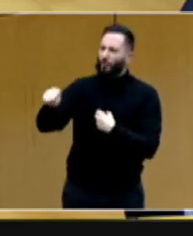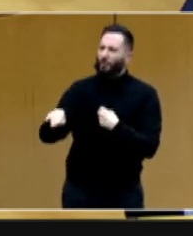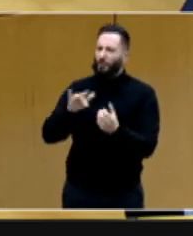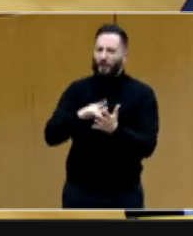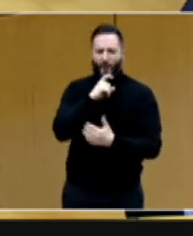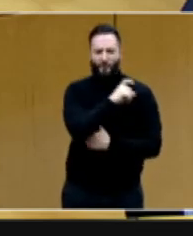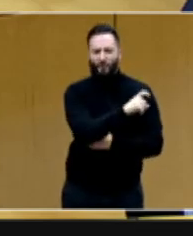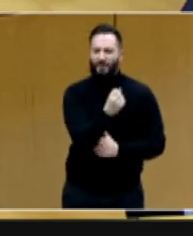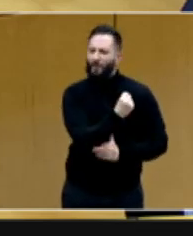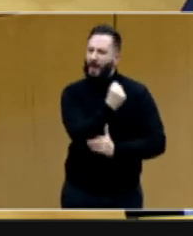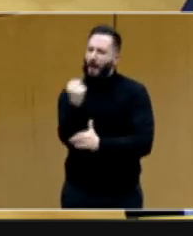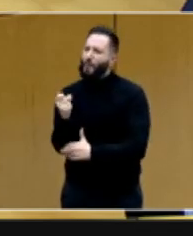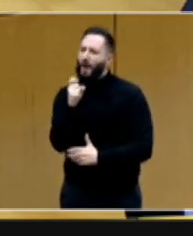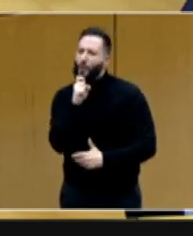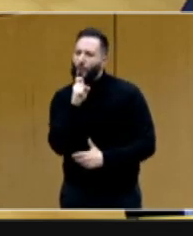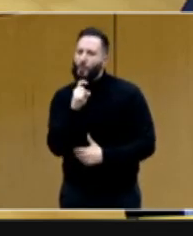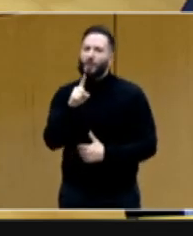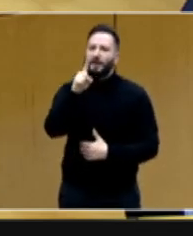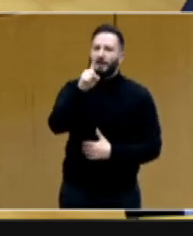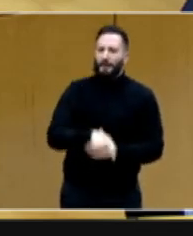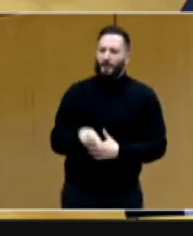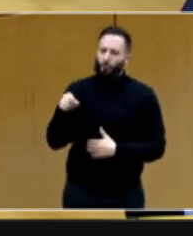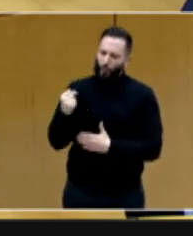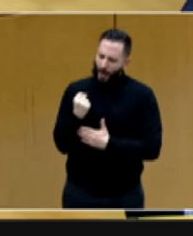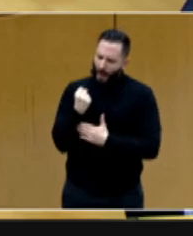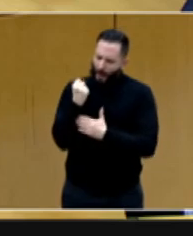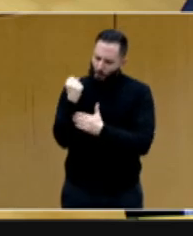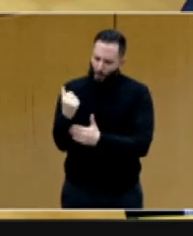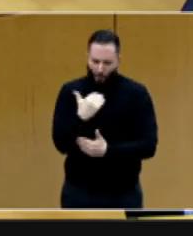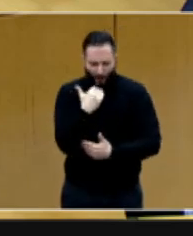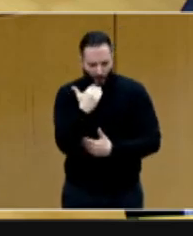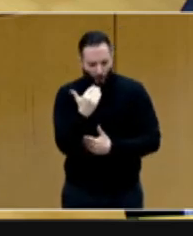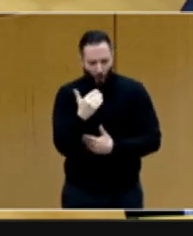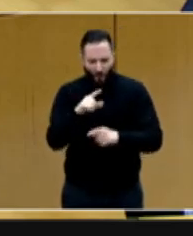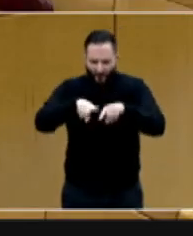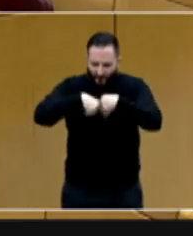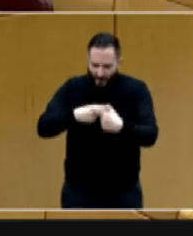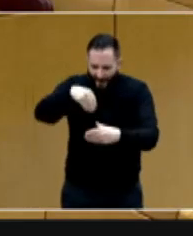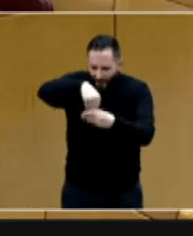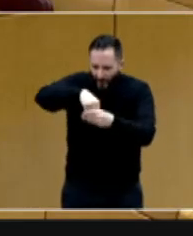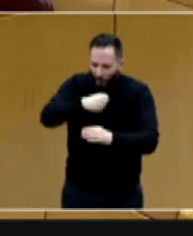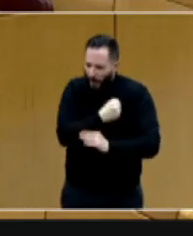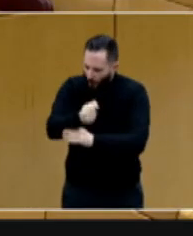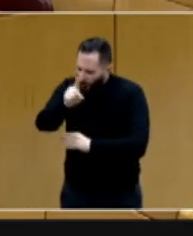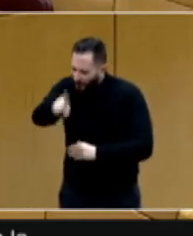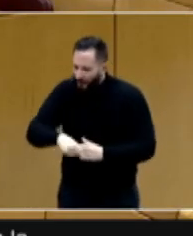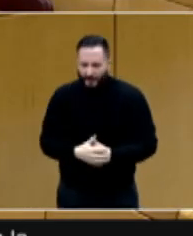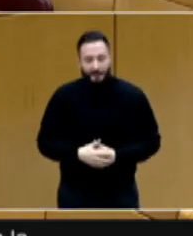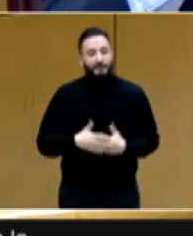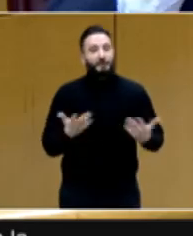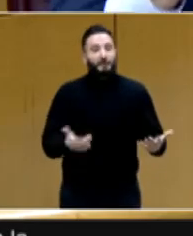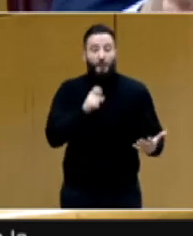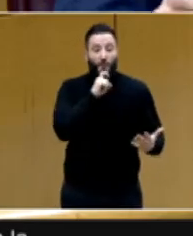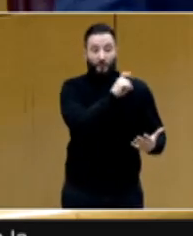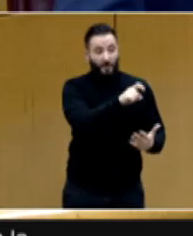apoya la fundación Y también si recibiese el apoyo de algún otro miembro de tu familia Bueno me apoyan en